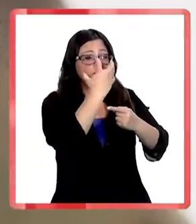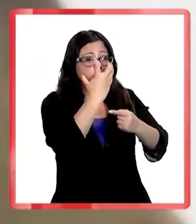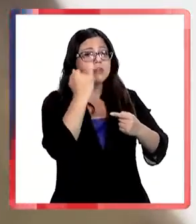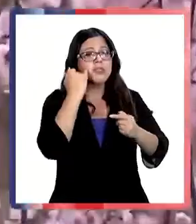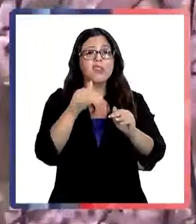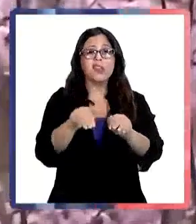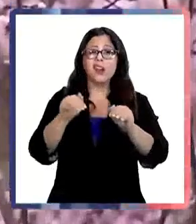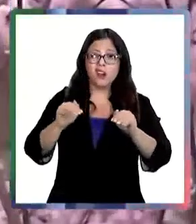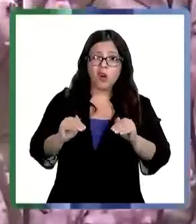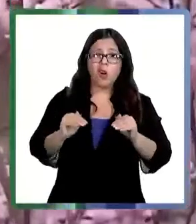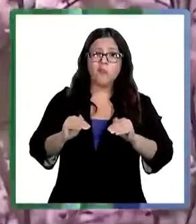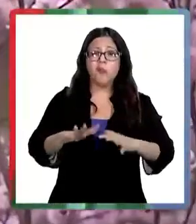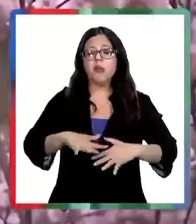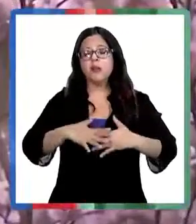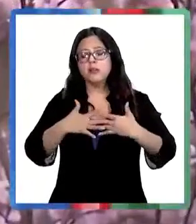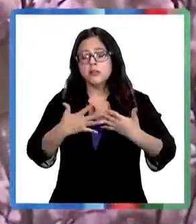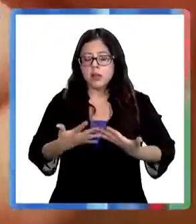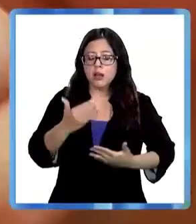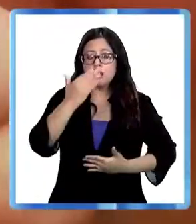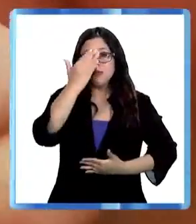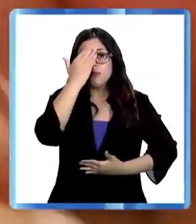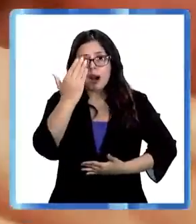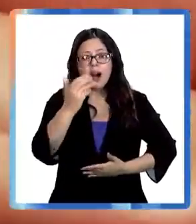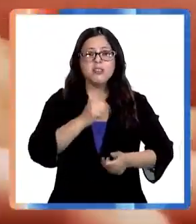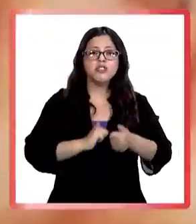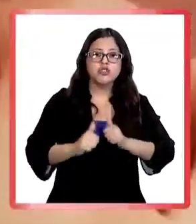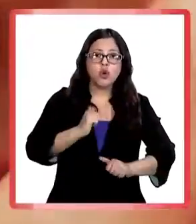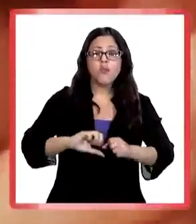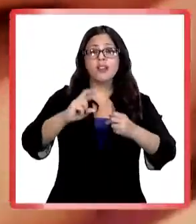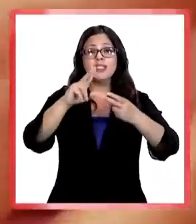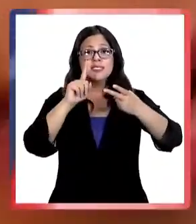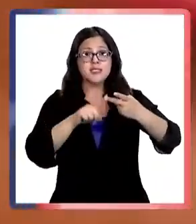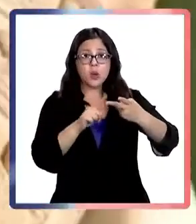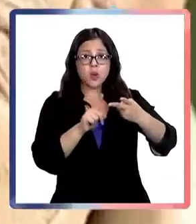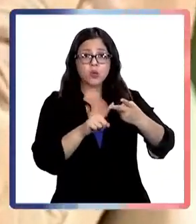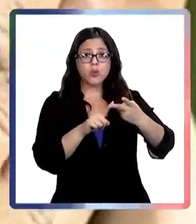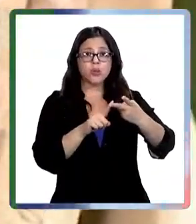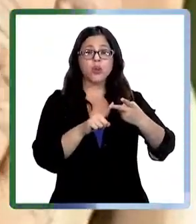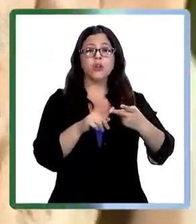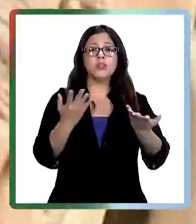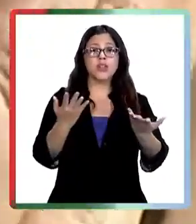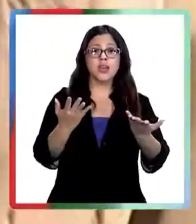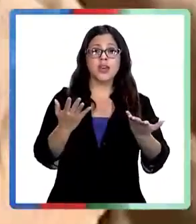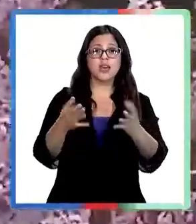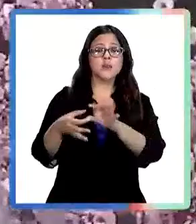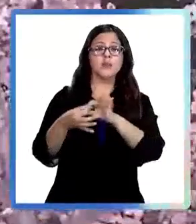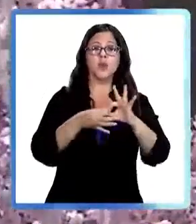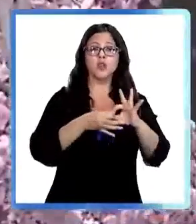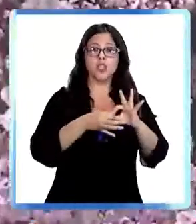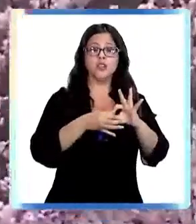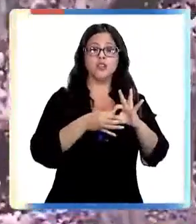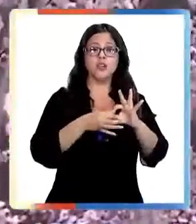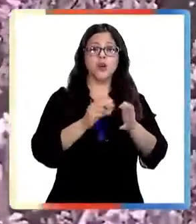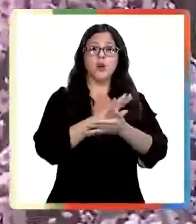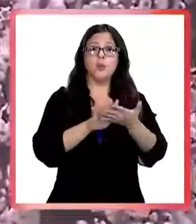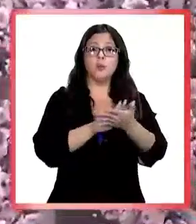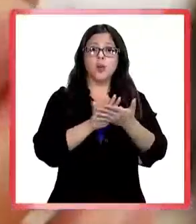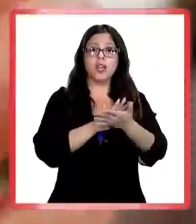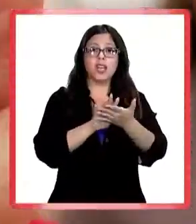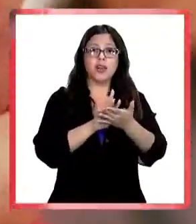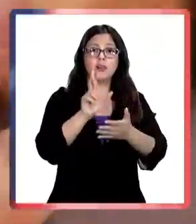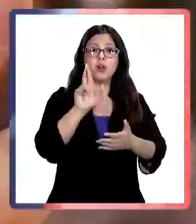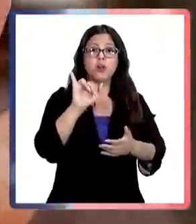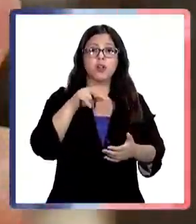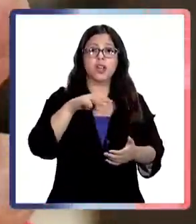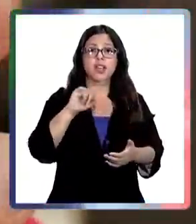es incómodo, porque da síntomas, porque lo pasan mal. Y segundo, porque efectivamente la principal causa, por ejemplo, de